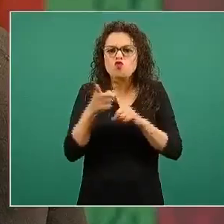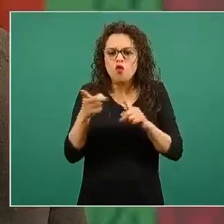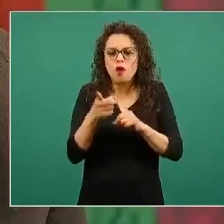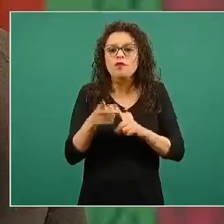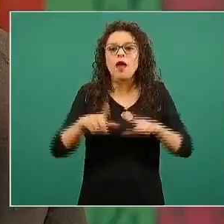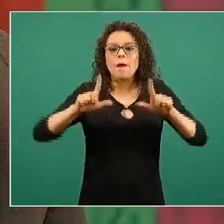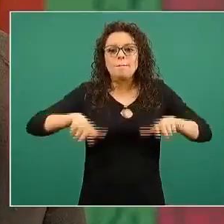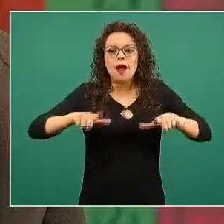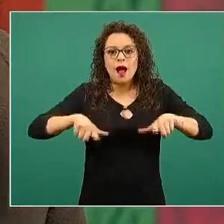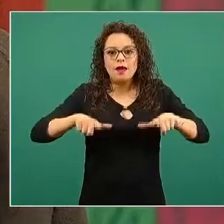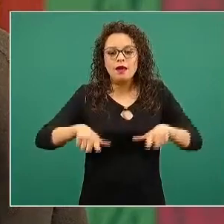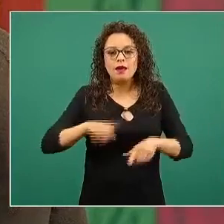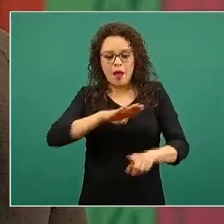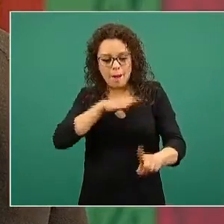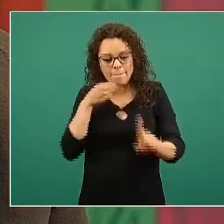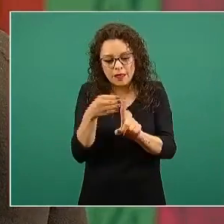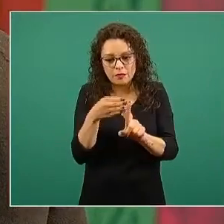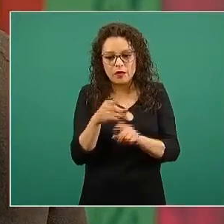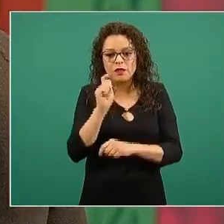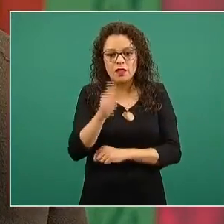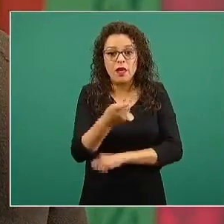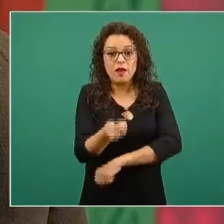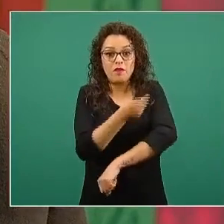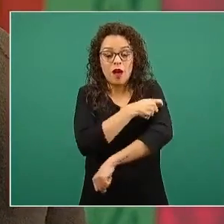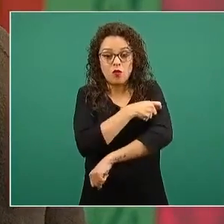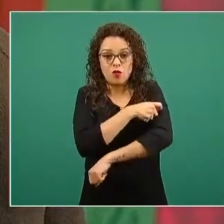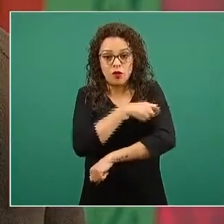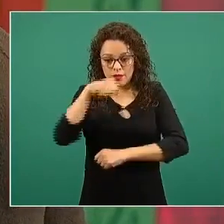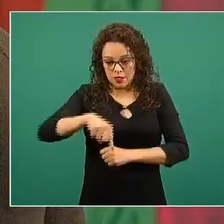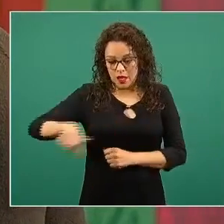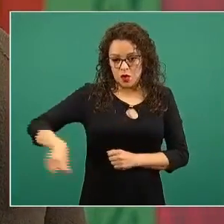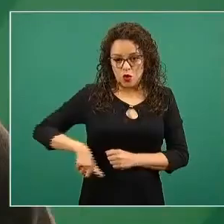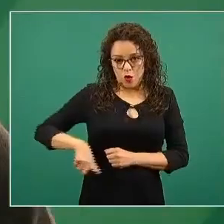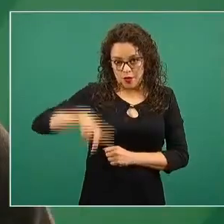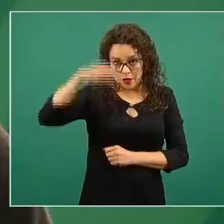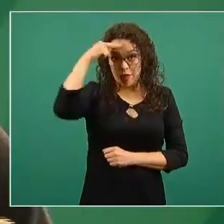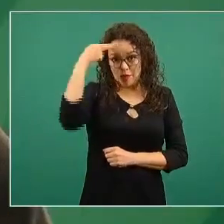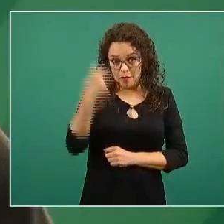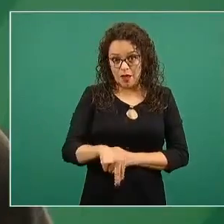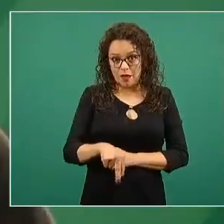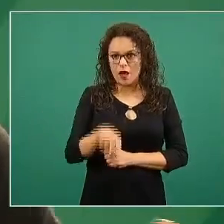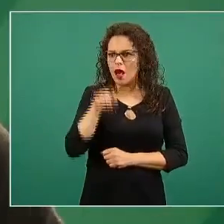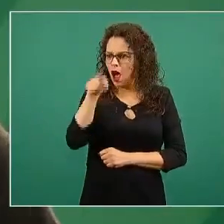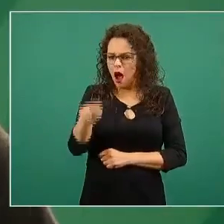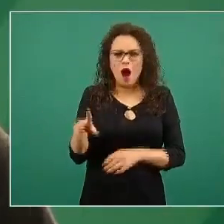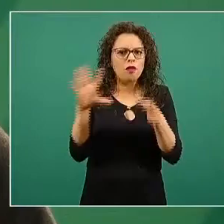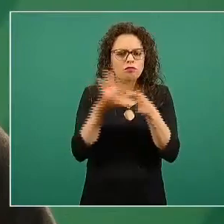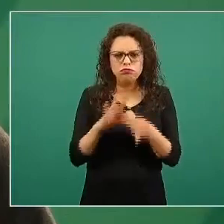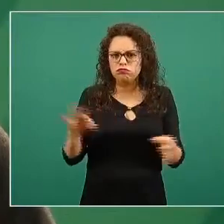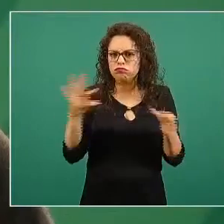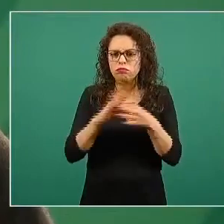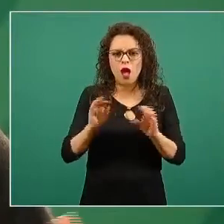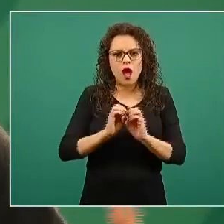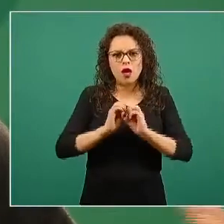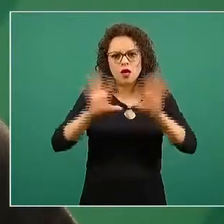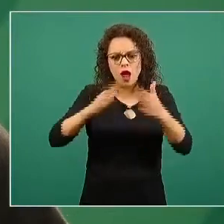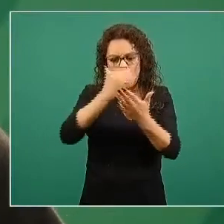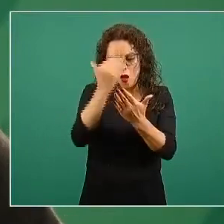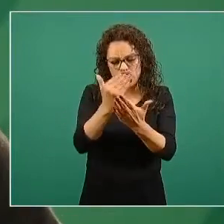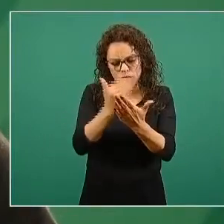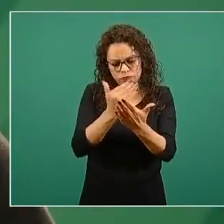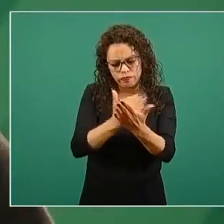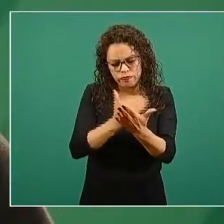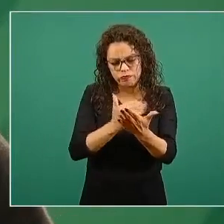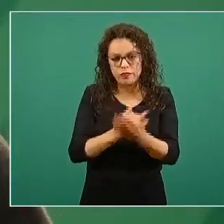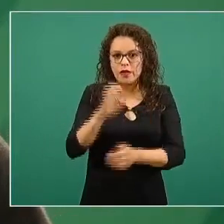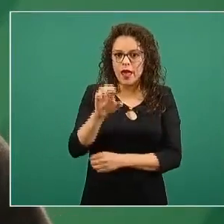todo la página específica de vacunas del gobierno de México, en donde están bien además estipulados todas estas etapas